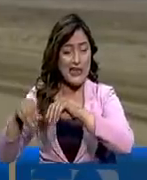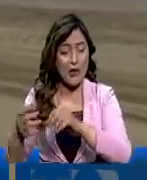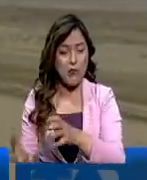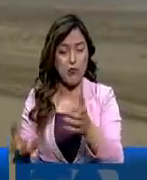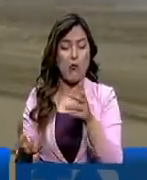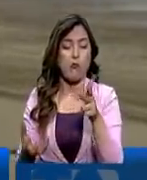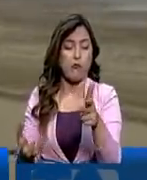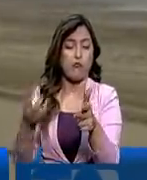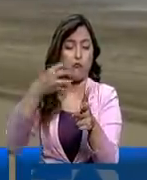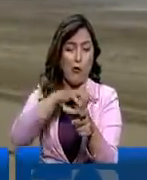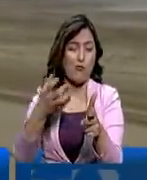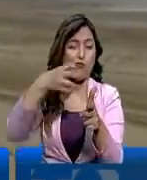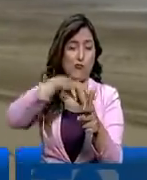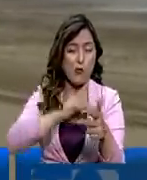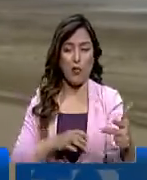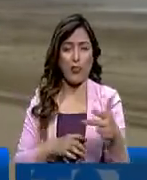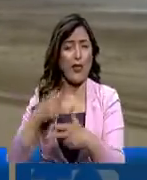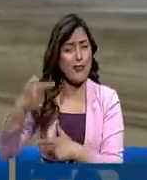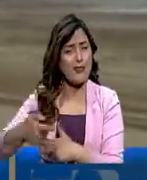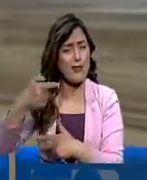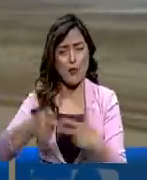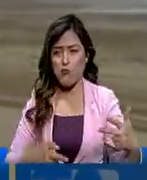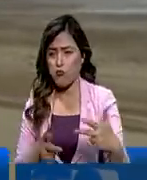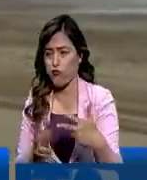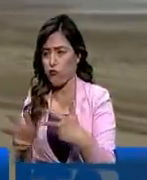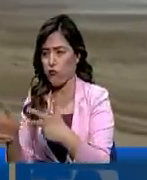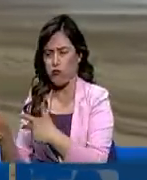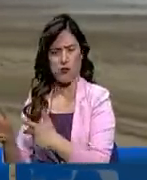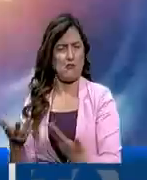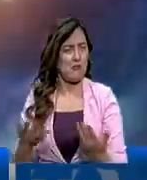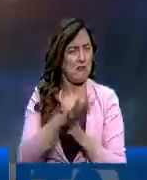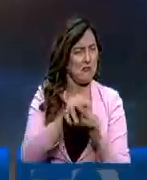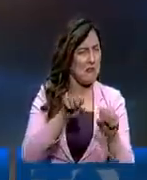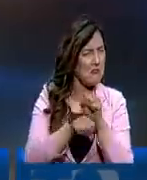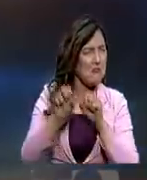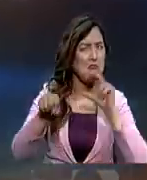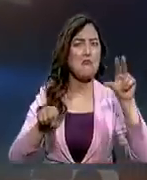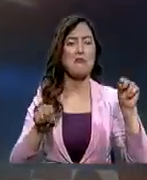Ministerio de Ambiente para que visite la zona y determine si estos hechos ocasionan daños al ambiente.